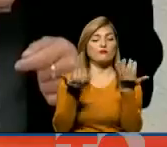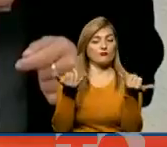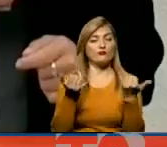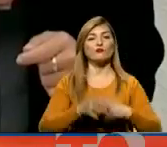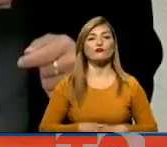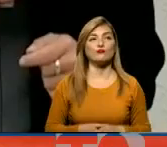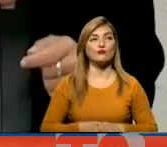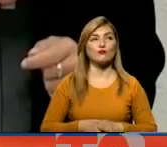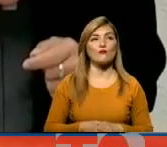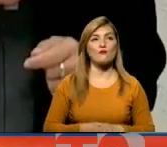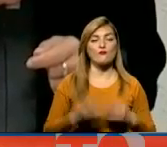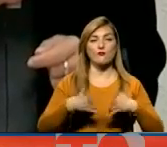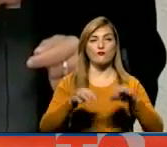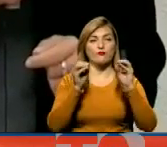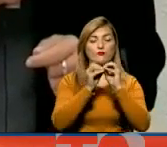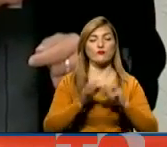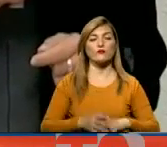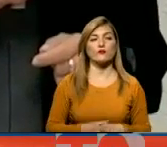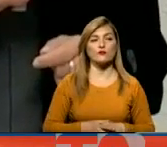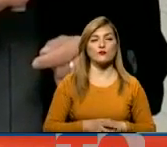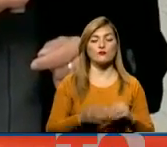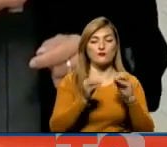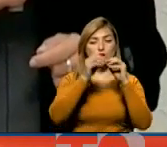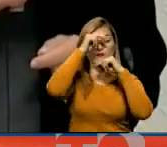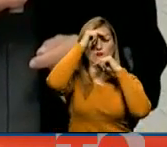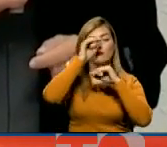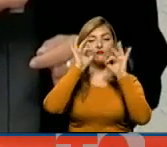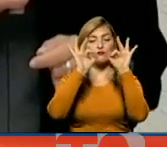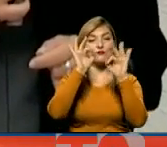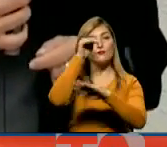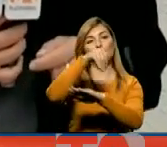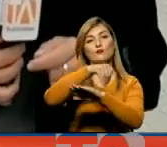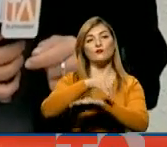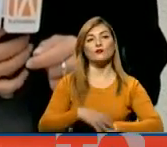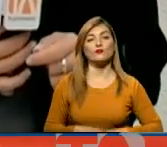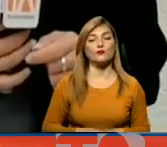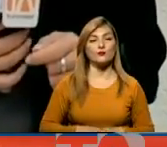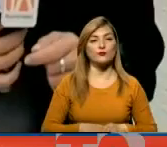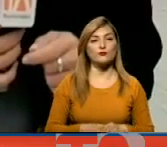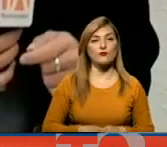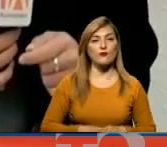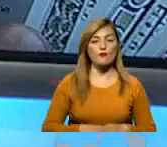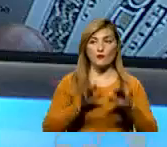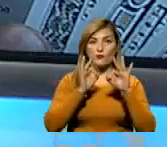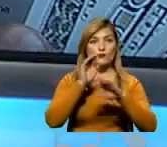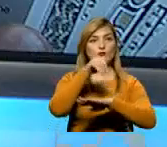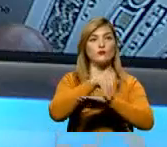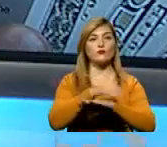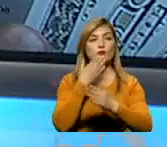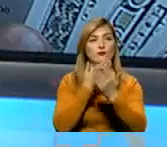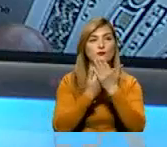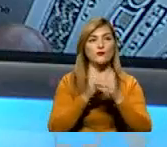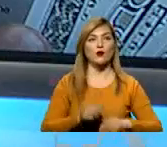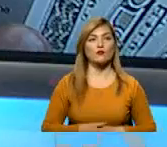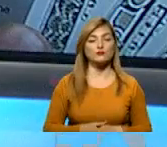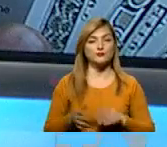desde el Complejo Judicial. Regresamos con ustedes, estudios, que tienes más noticias. Una excelente tarde. También para ti, Daniela, una excelente tarde y gracias.